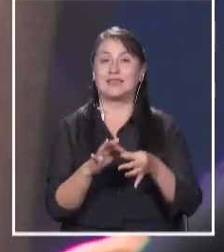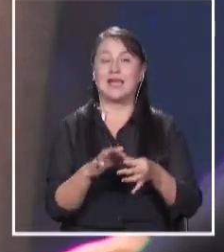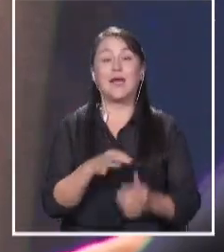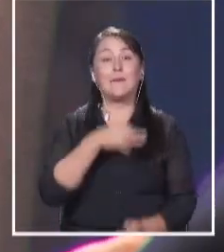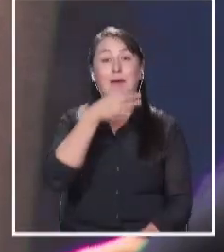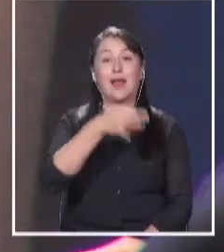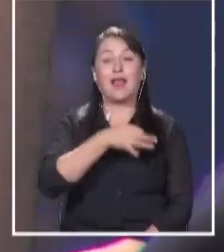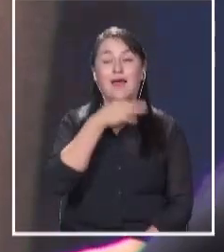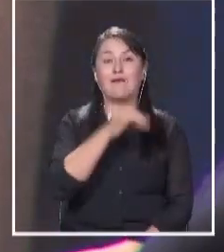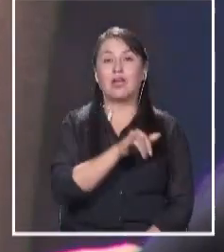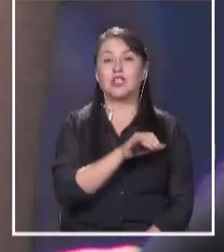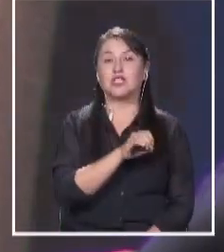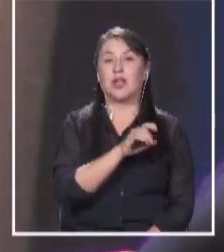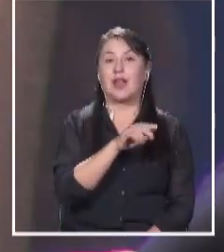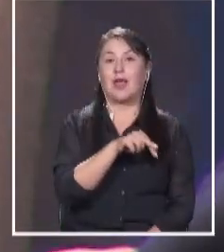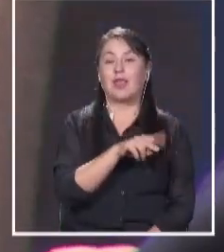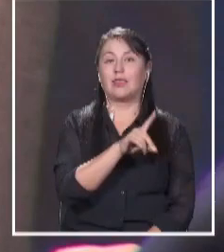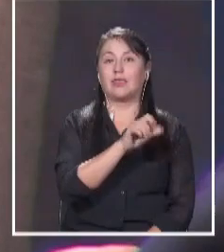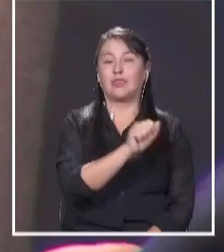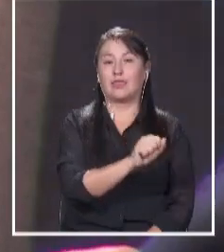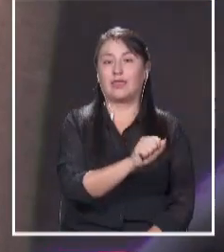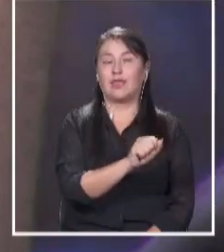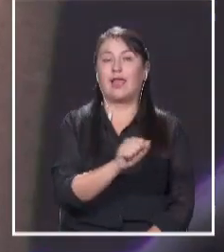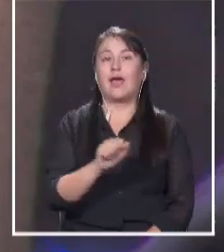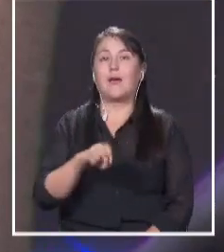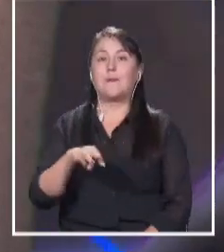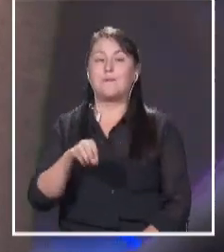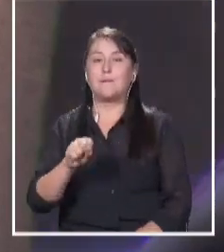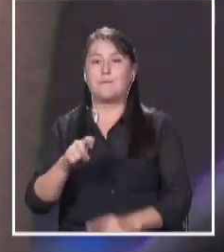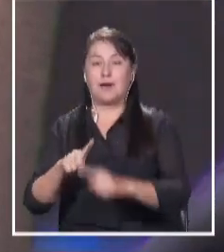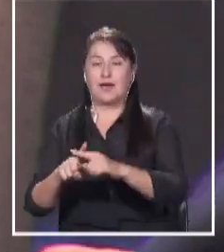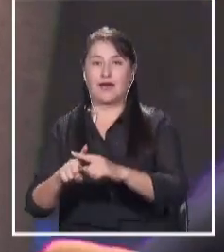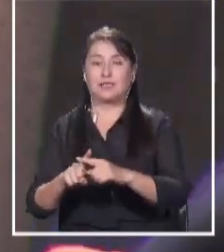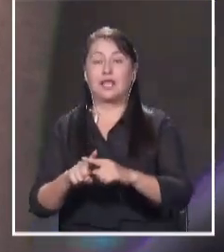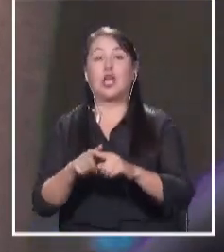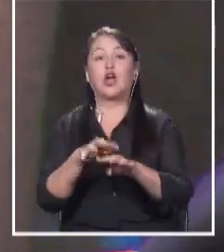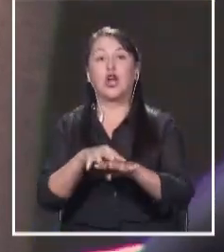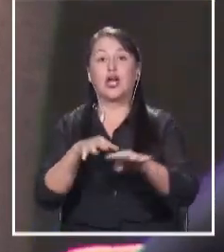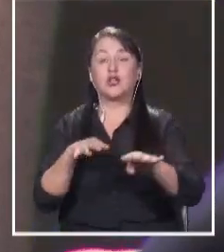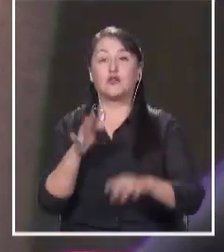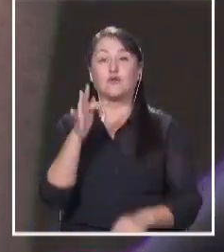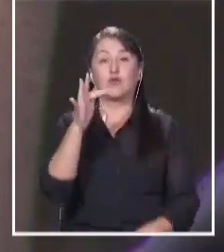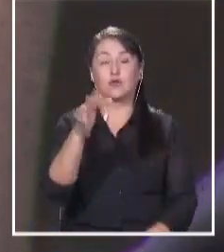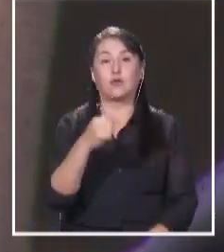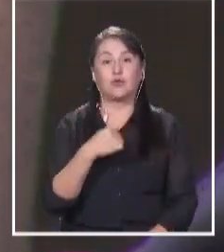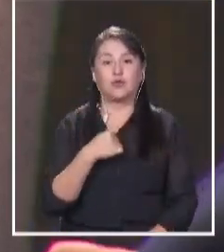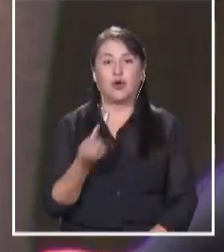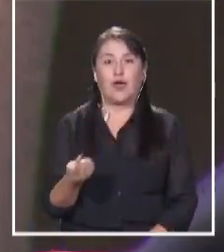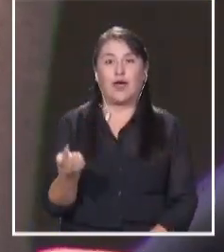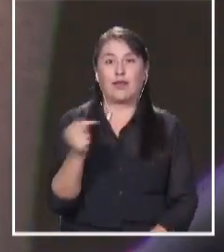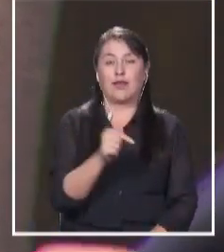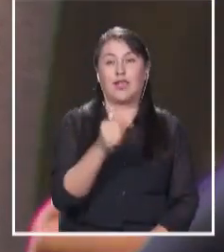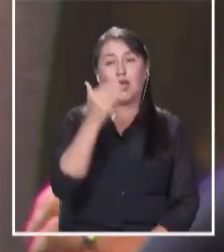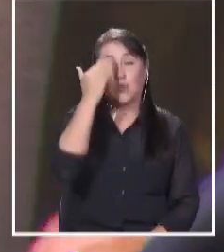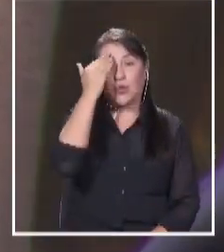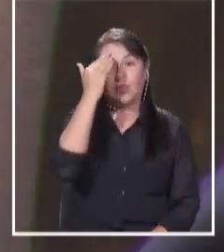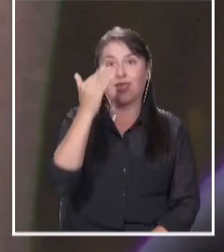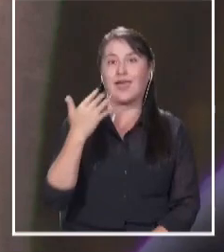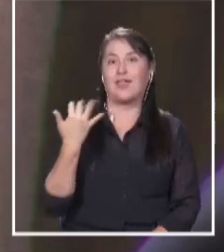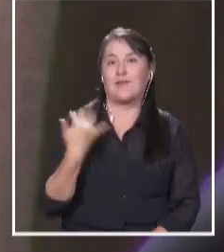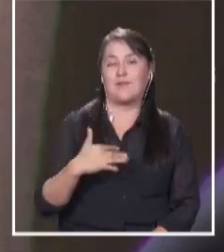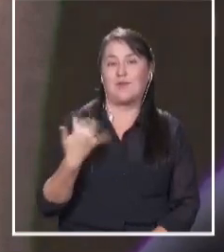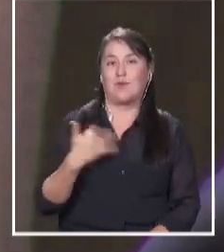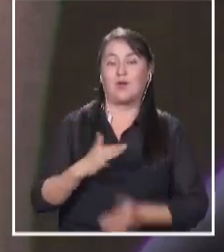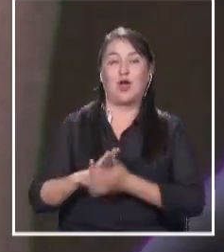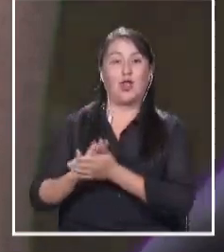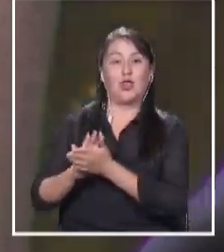de Yolanda, de Maximiliano, de Congreso Futuro por estar aquí, por supuesto. Creo que no solamente hoy es un día importante por